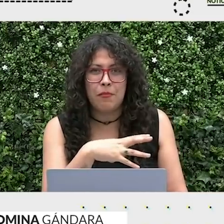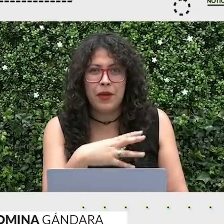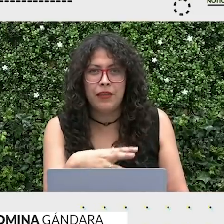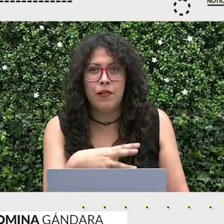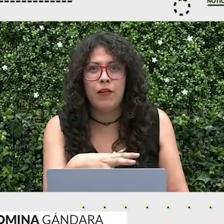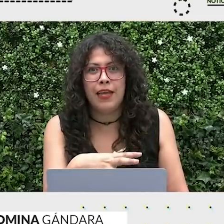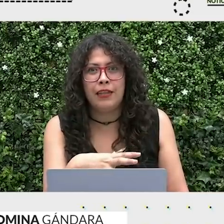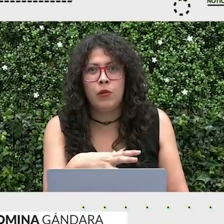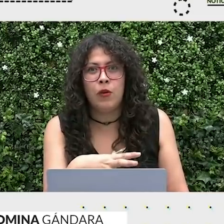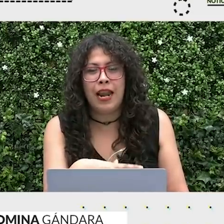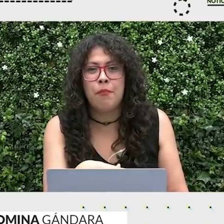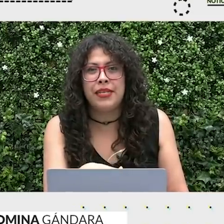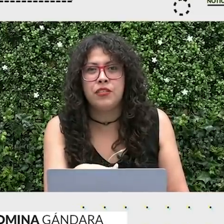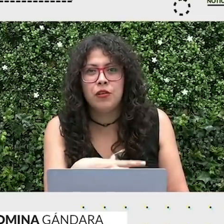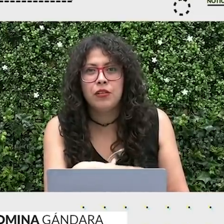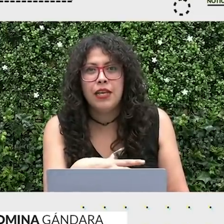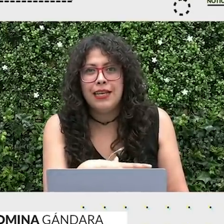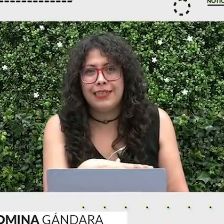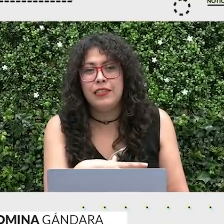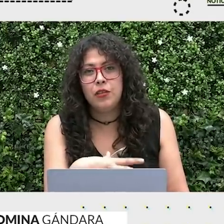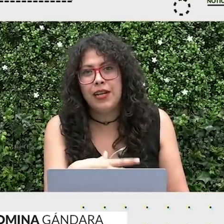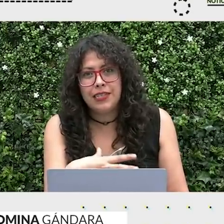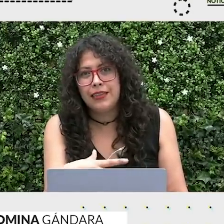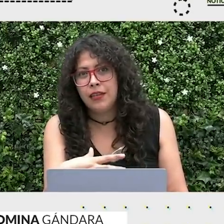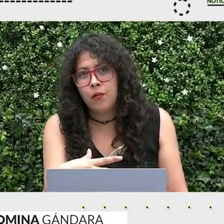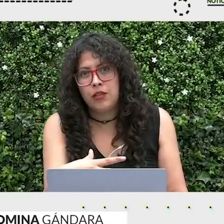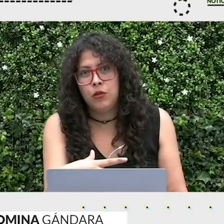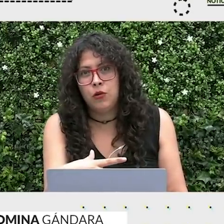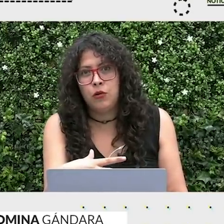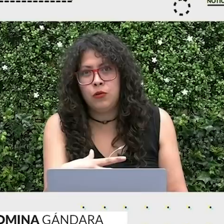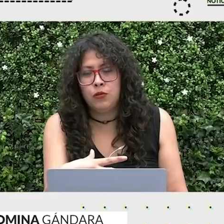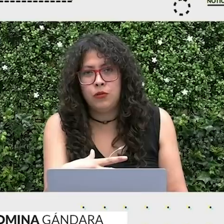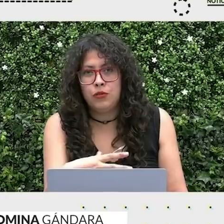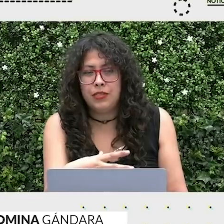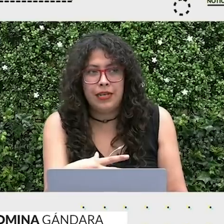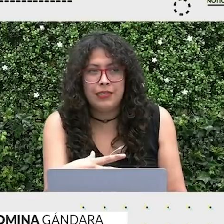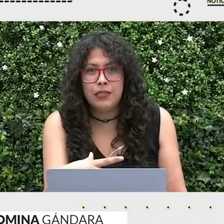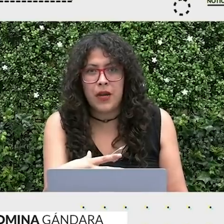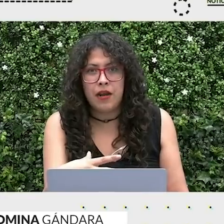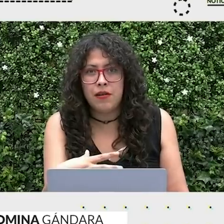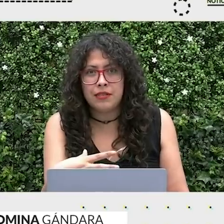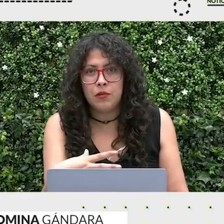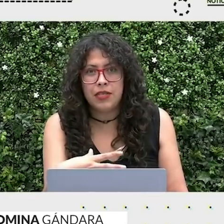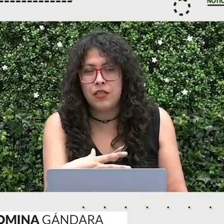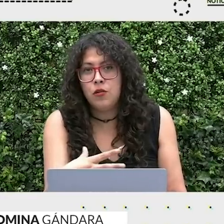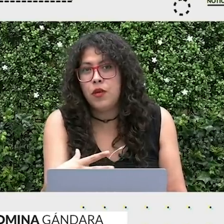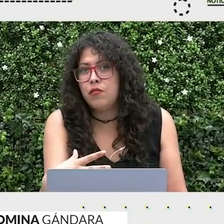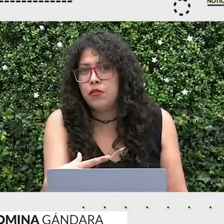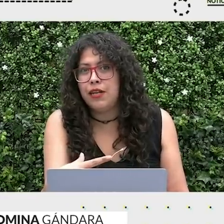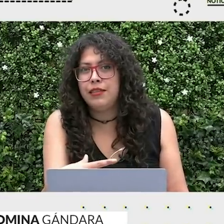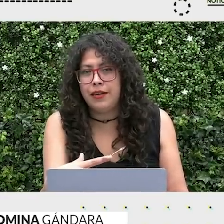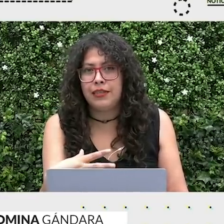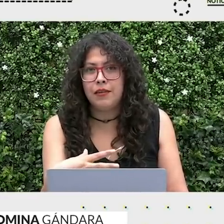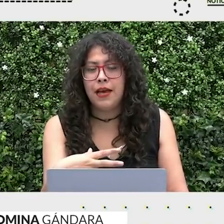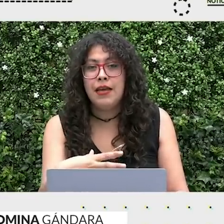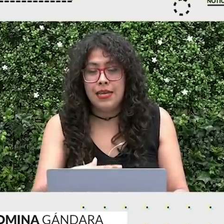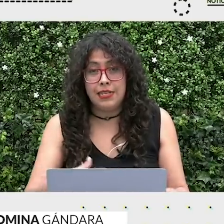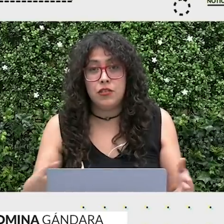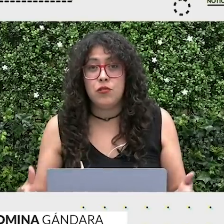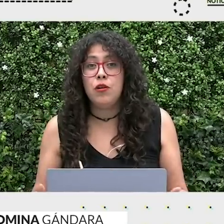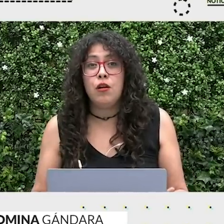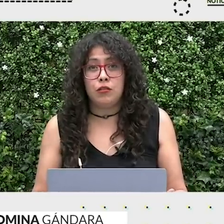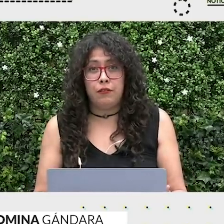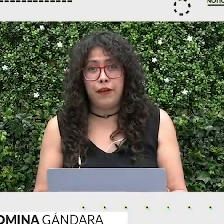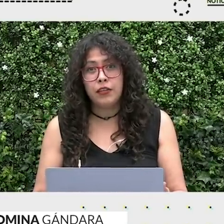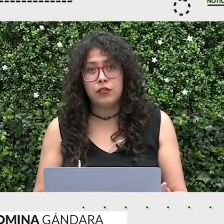era tremendo toda la presión que sintió la gente cuando se les dispararon las deudas y no vieron otra alternativa, y